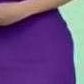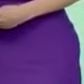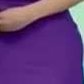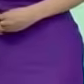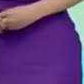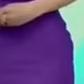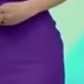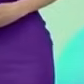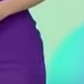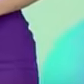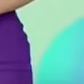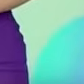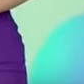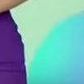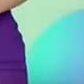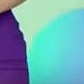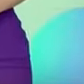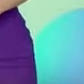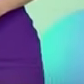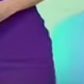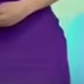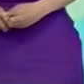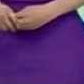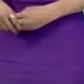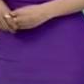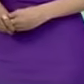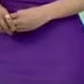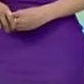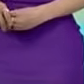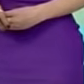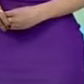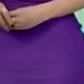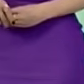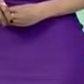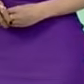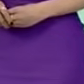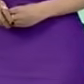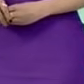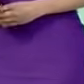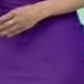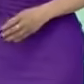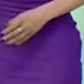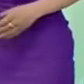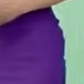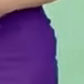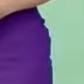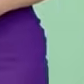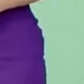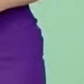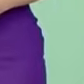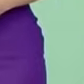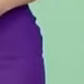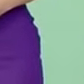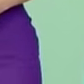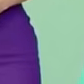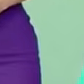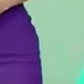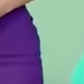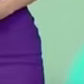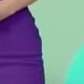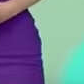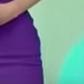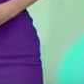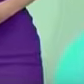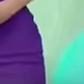machista. Demasiado, pero bueno, demasiado. Es muy divertido. Y además, como todo en el carnaval, también tiene su toque lúdico, ¿no? Yo no lo veo de cholero a Gerardo. No,